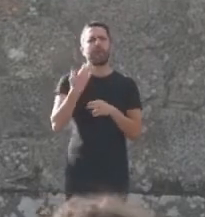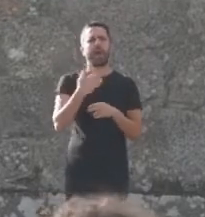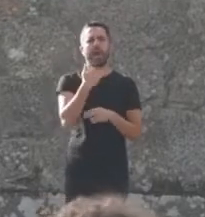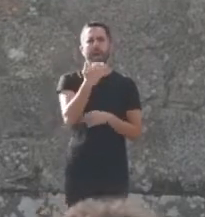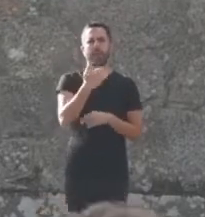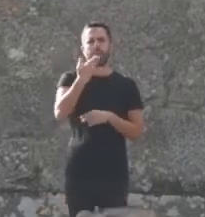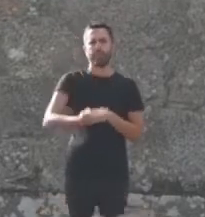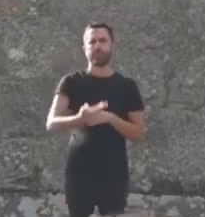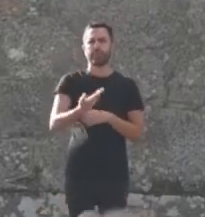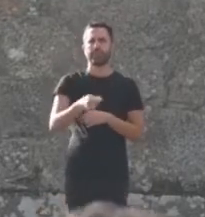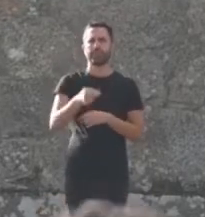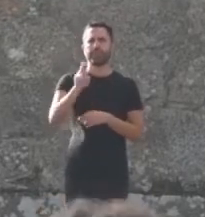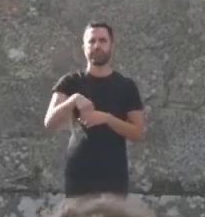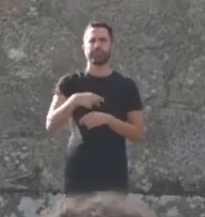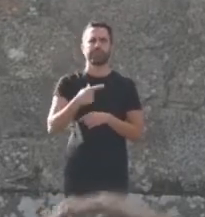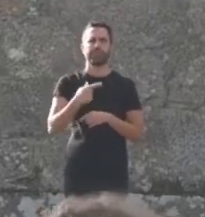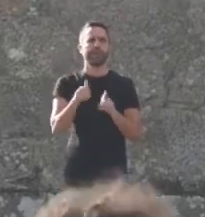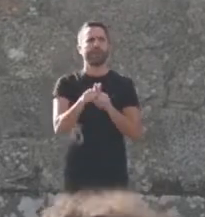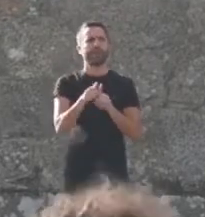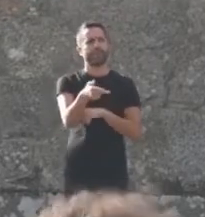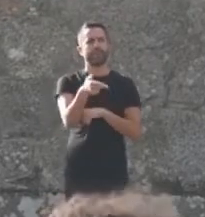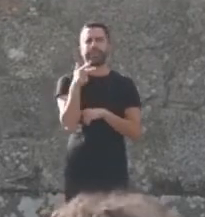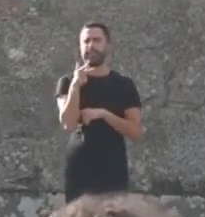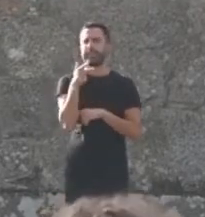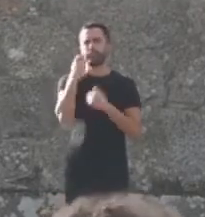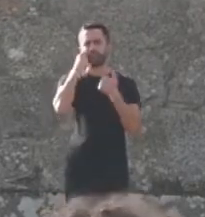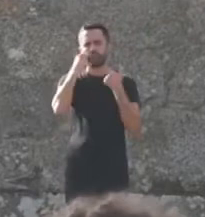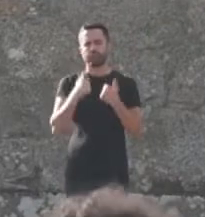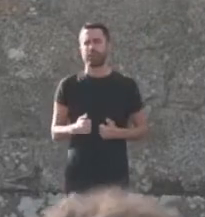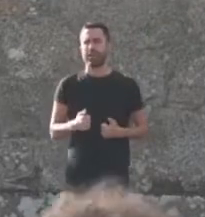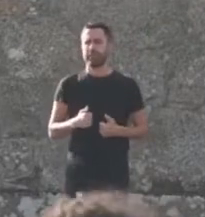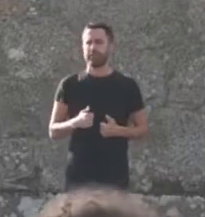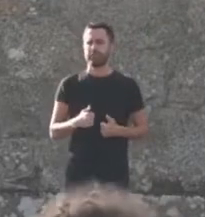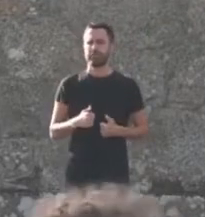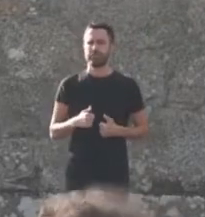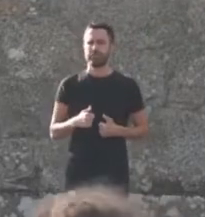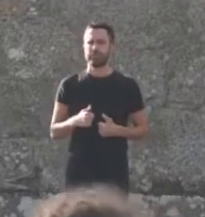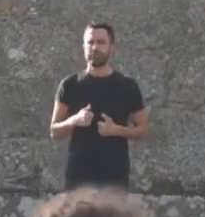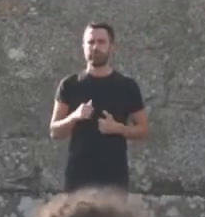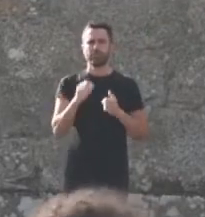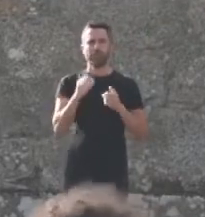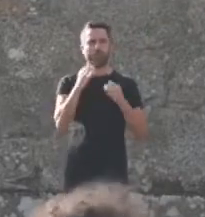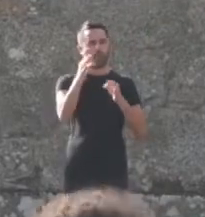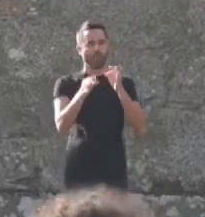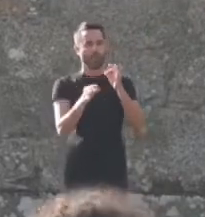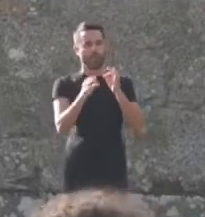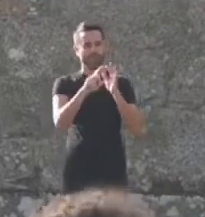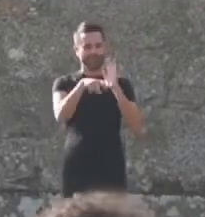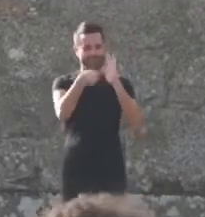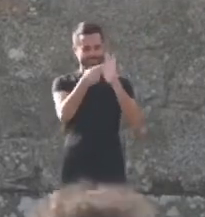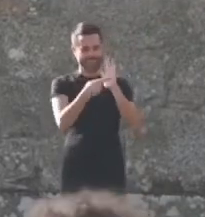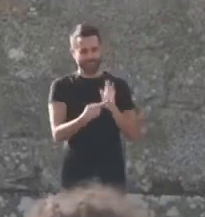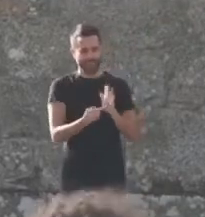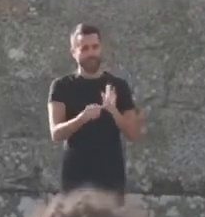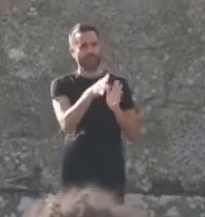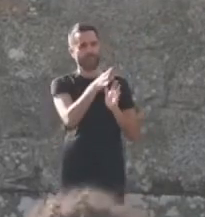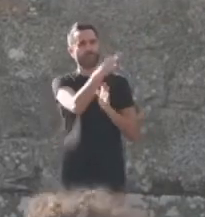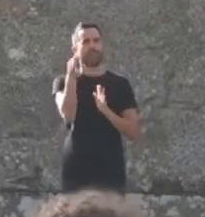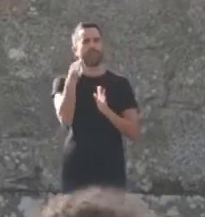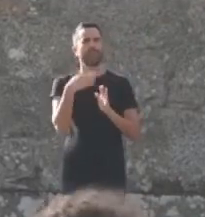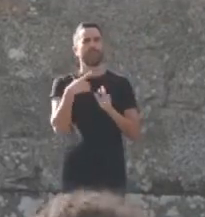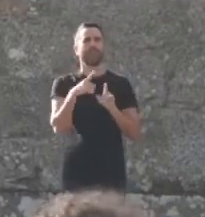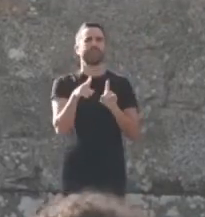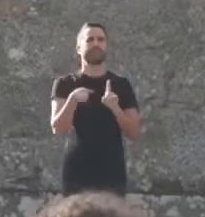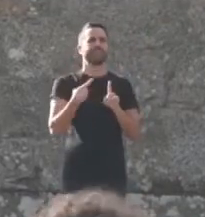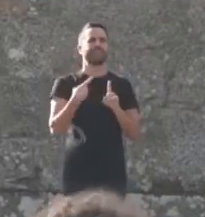dereitos humanos, a xurisdición e os dereitos universais, que están por